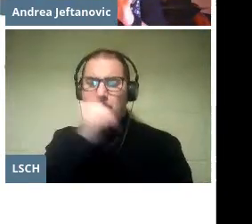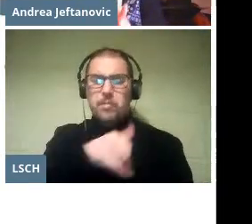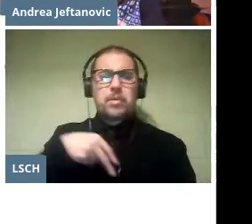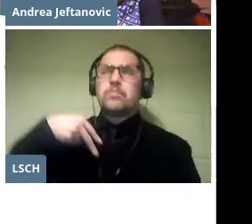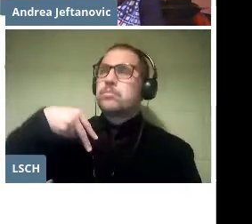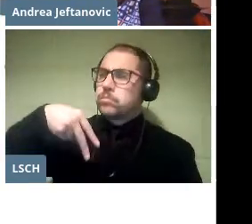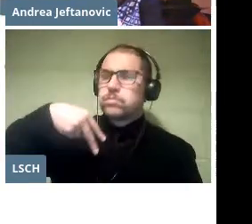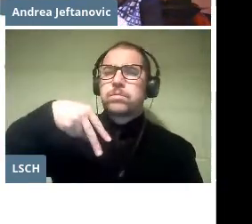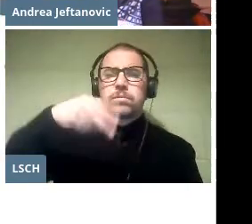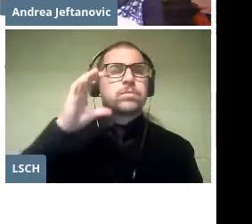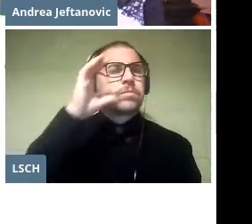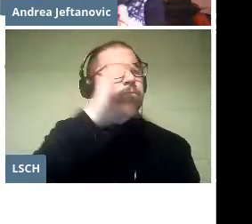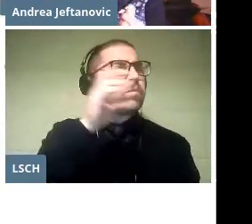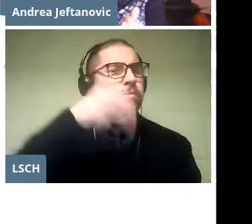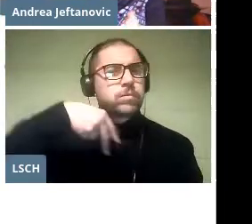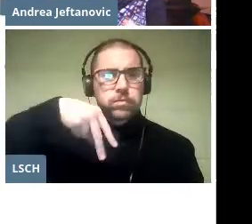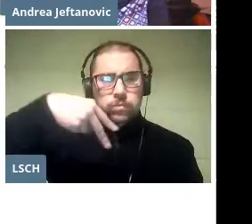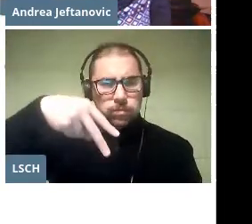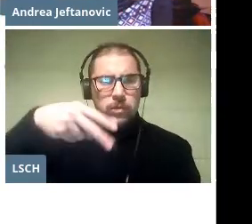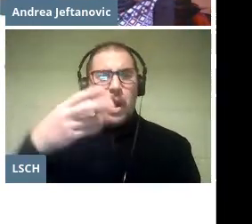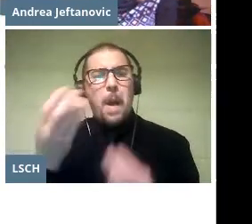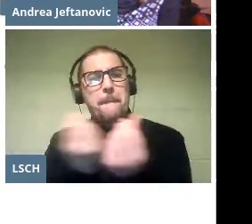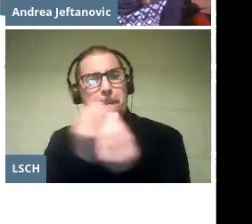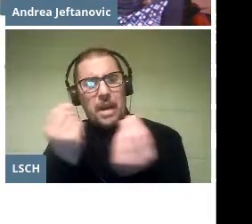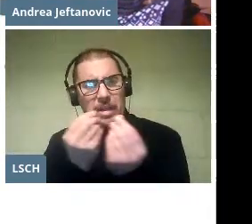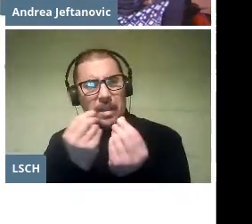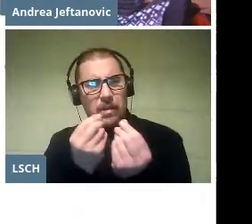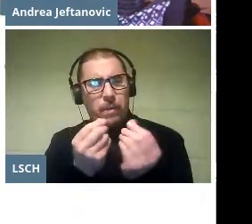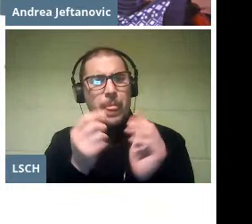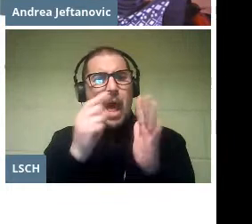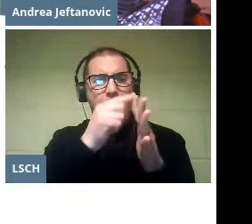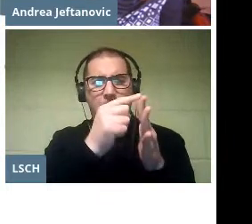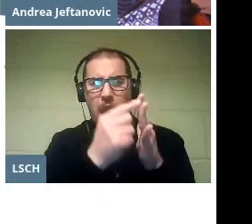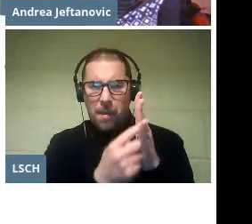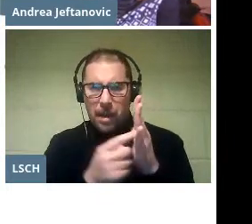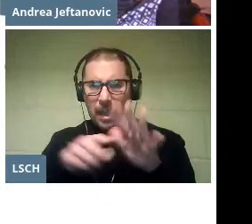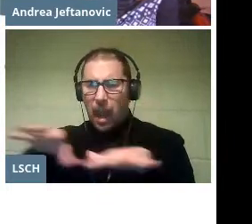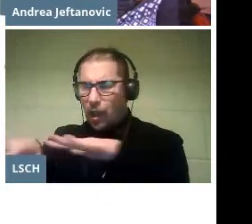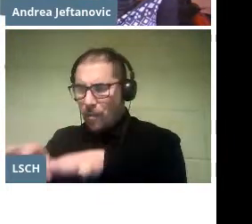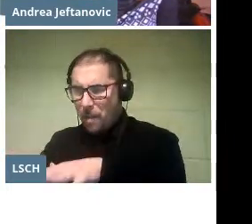llamativa semejanza entre las huellas digitales y los mapas.